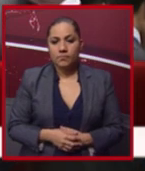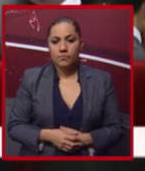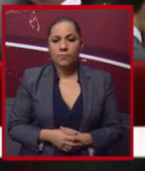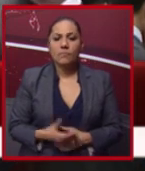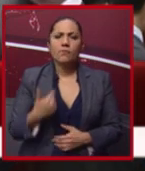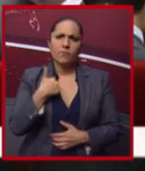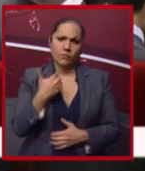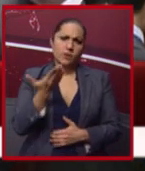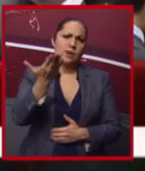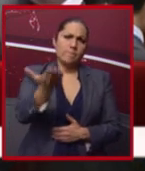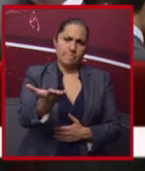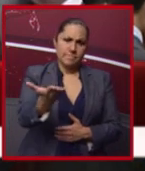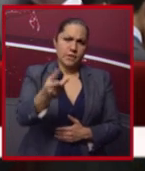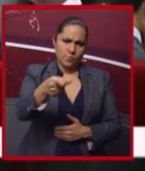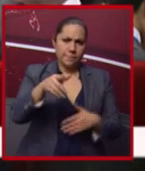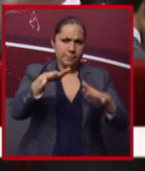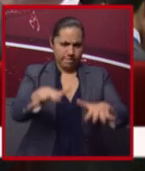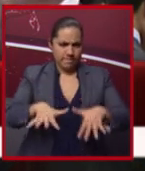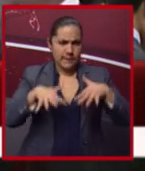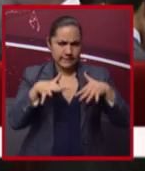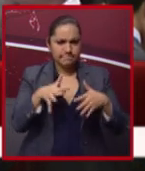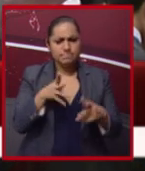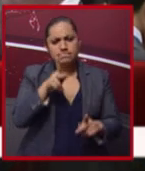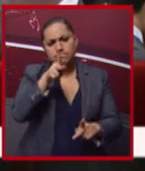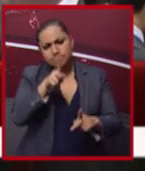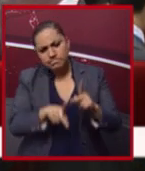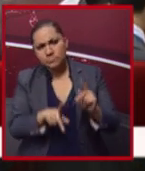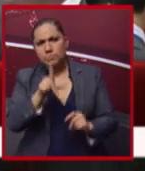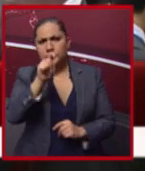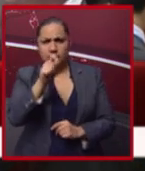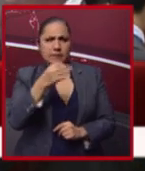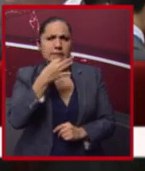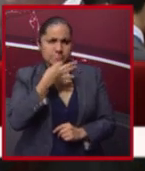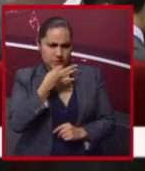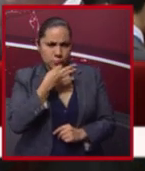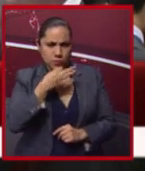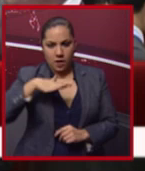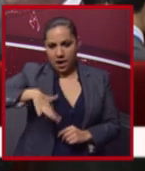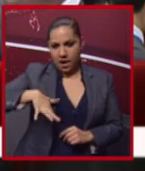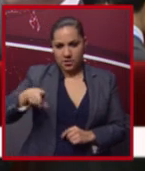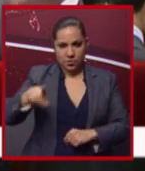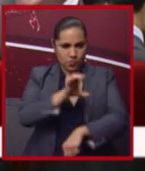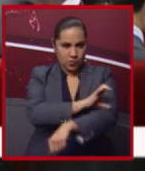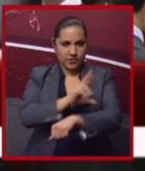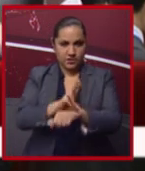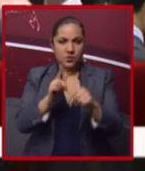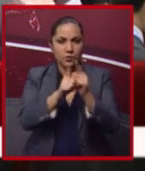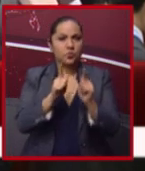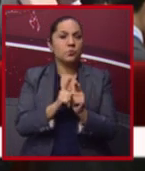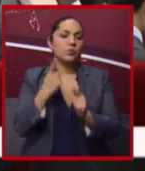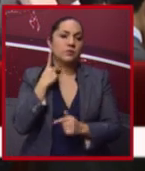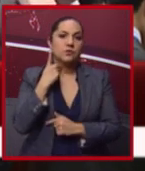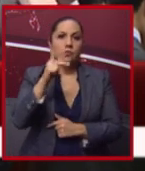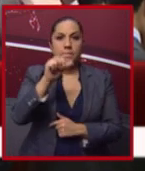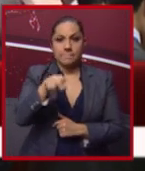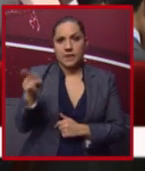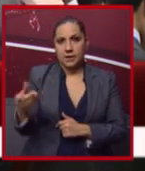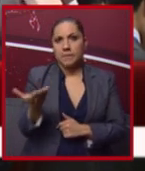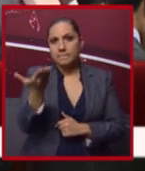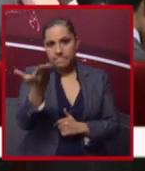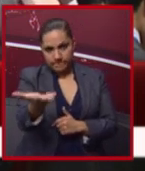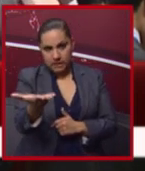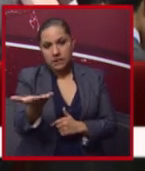Asamblea un receso de 20 minutos, como lo ha afirmado el coordinador del PAN, e intentar construir